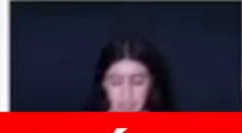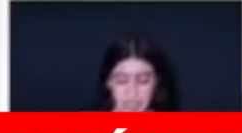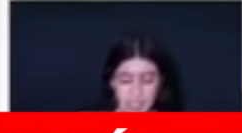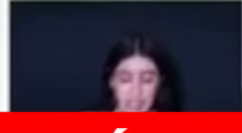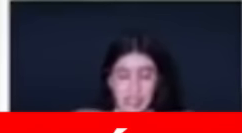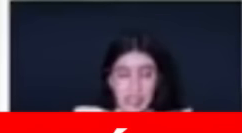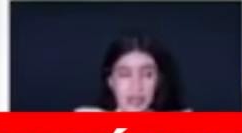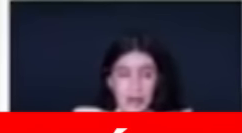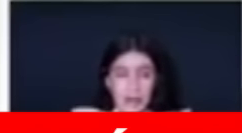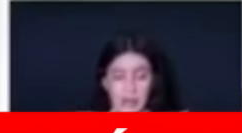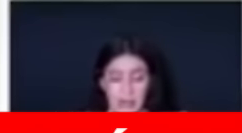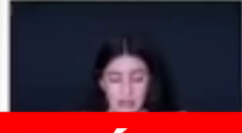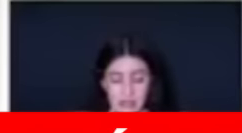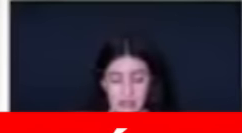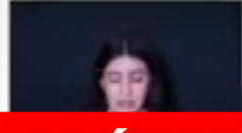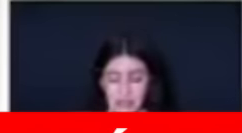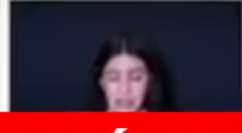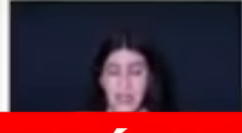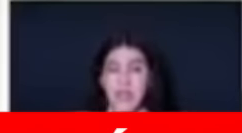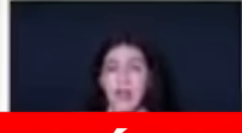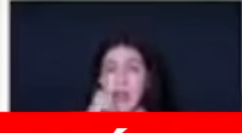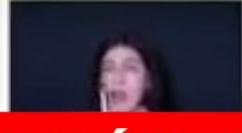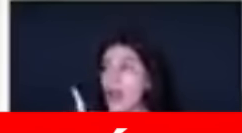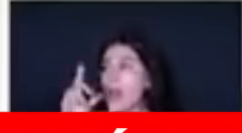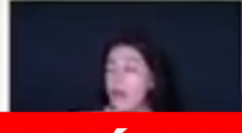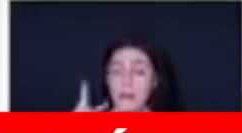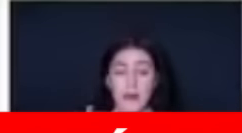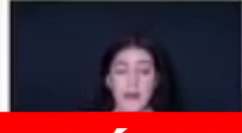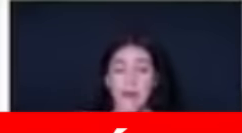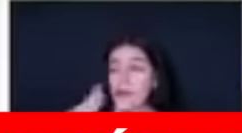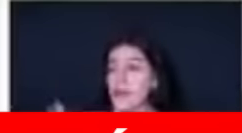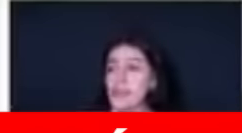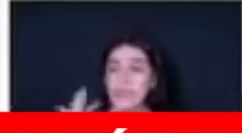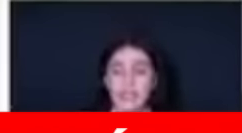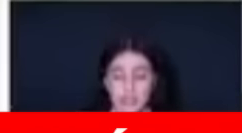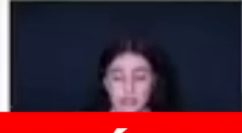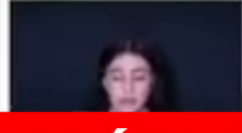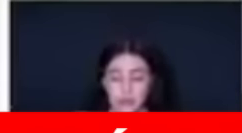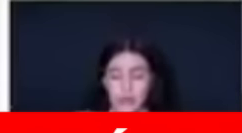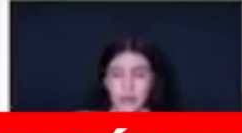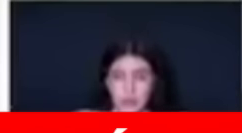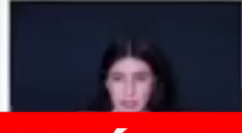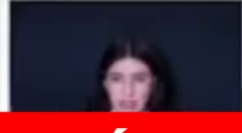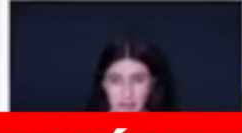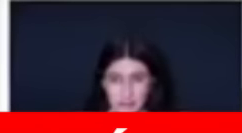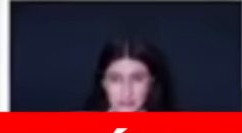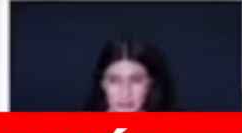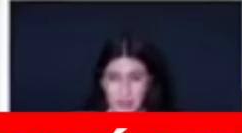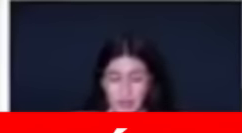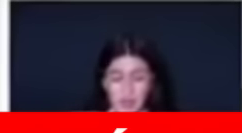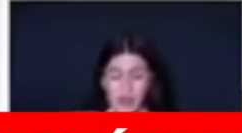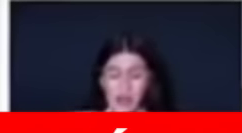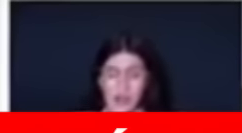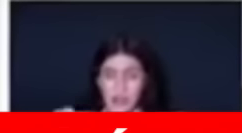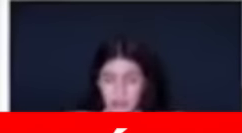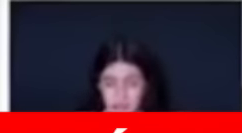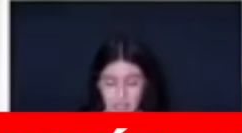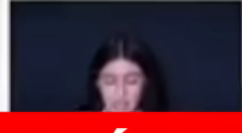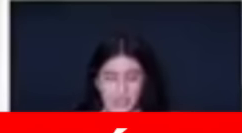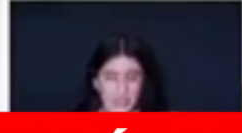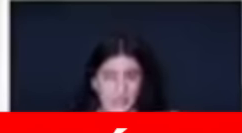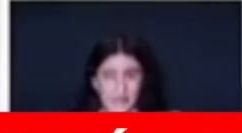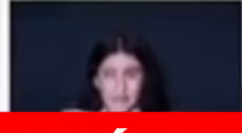beta más hermosa del alma chihuahuense es su capacidad de resistir, su capacidad de